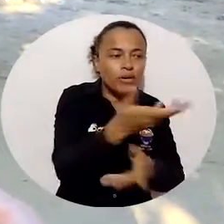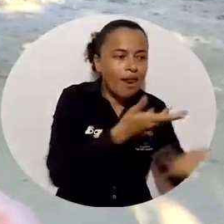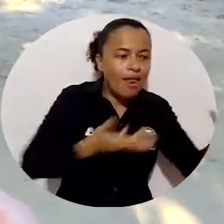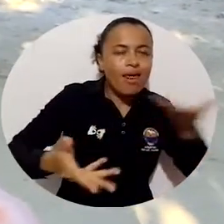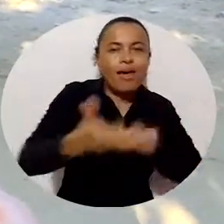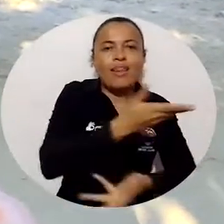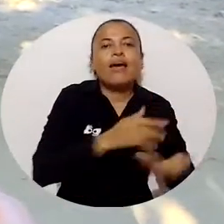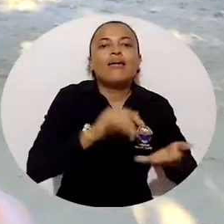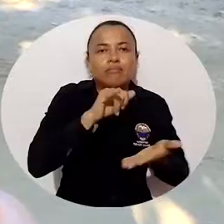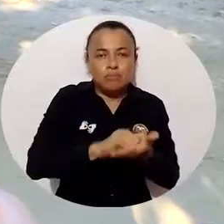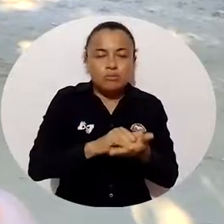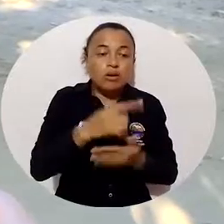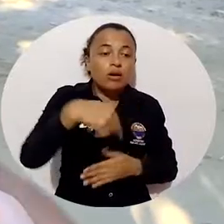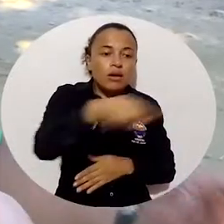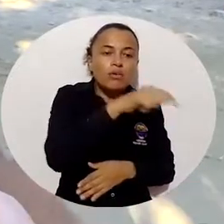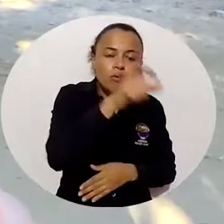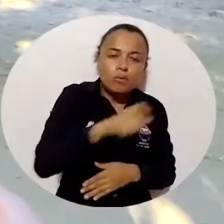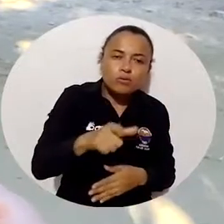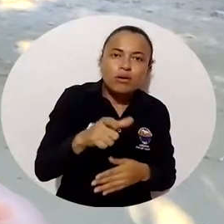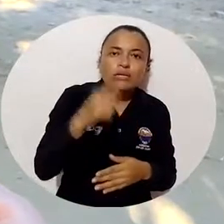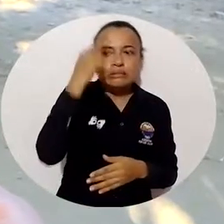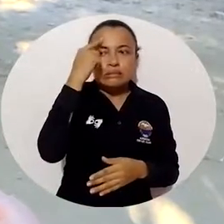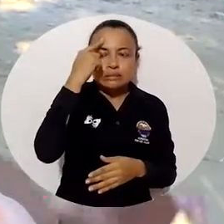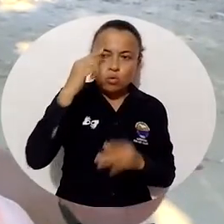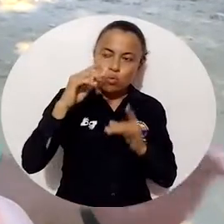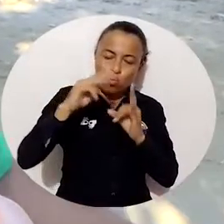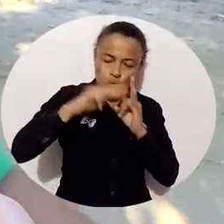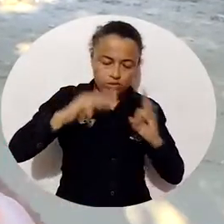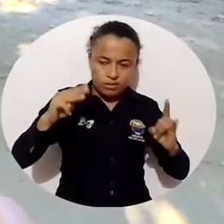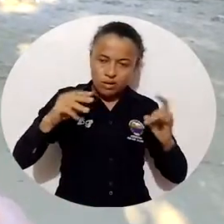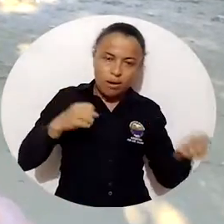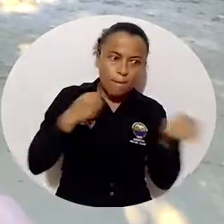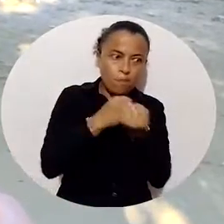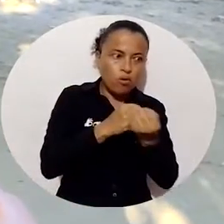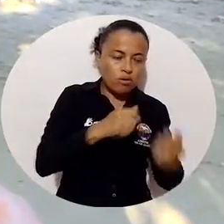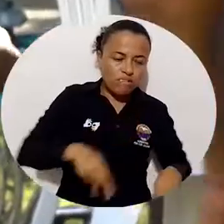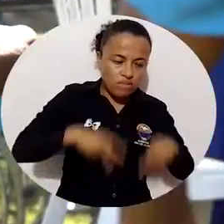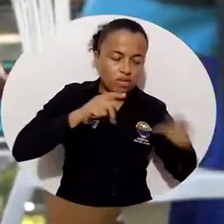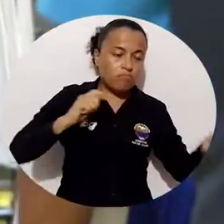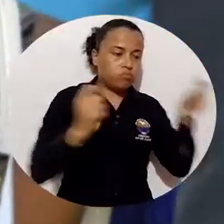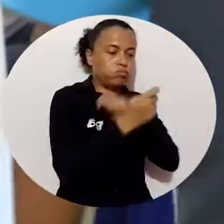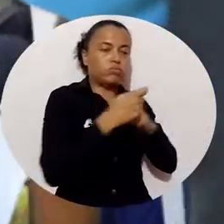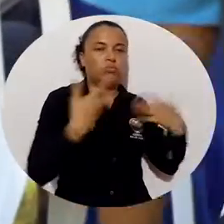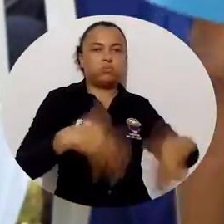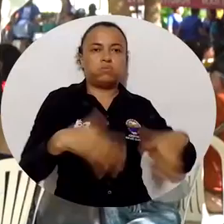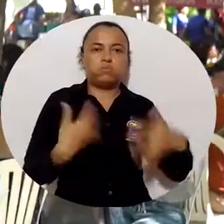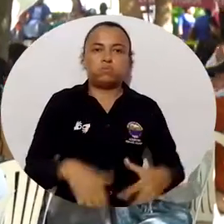el entorno, con todas aquellas personas que esperan de la universidad que podamos transformar vidas.